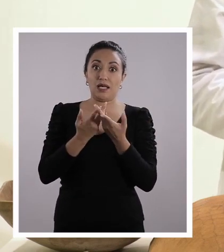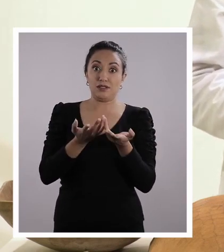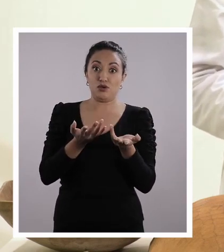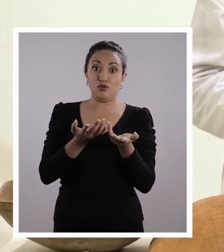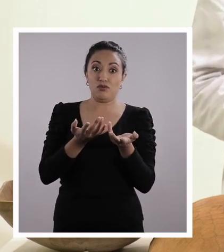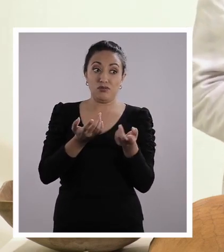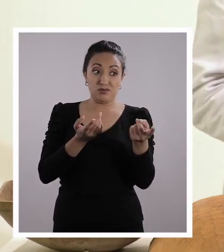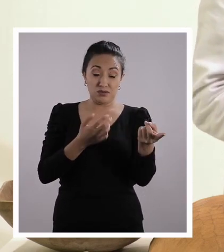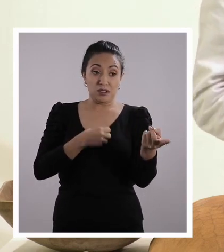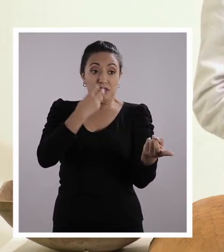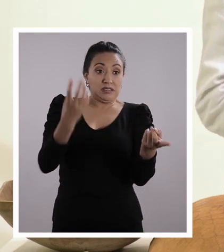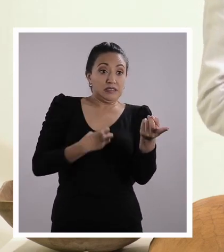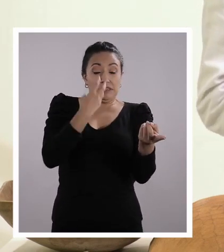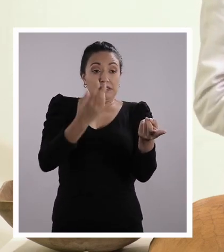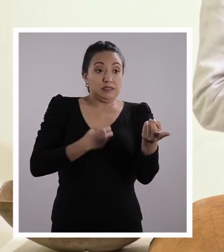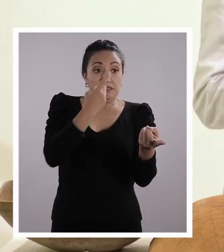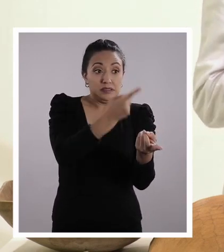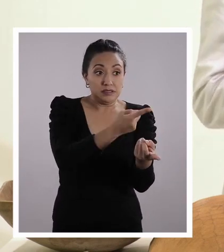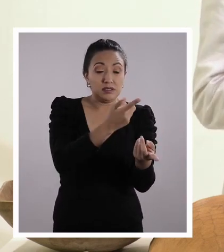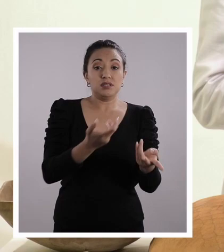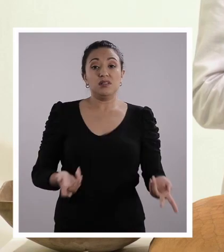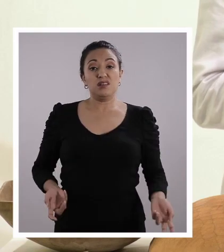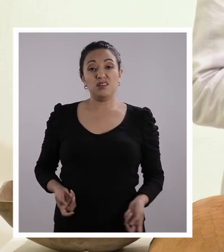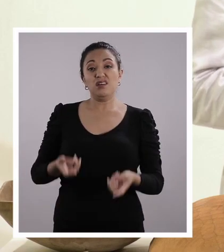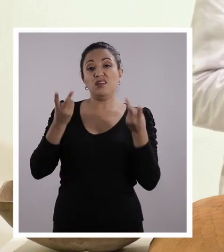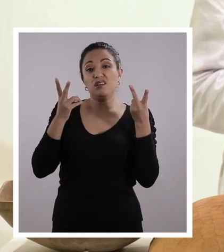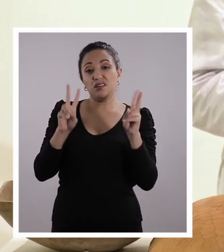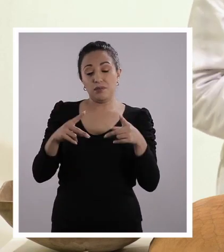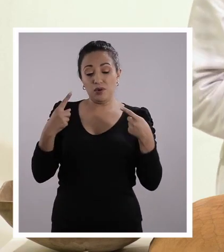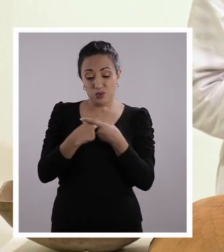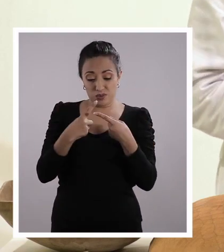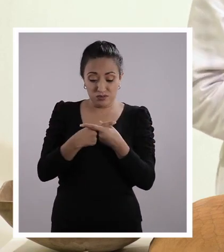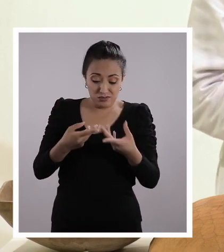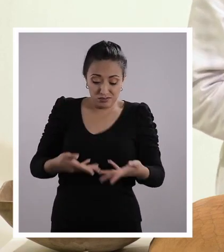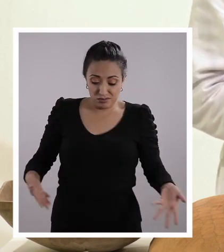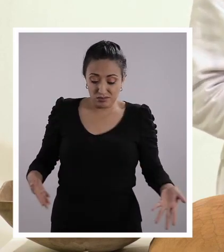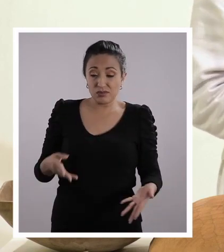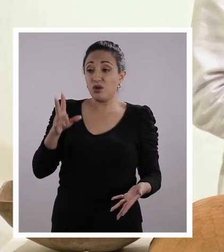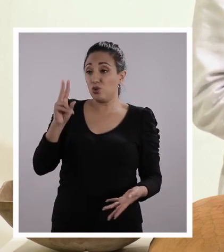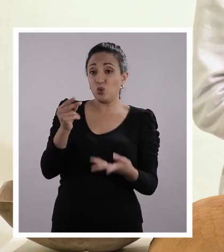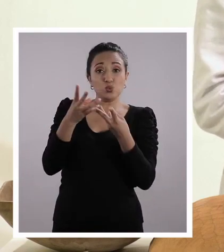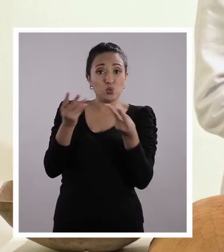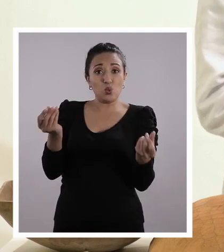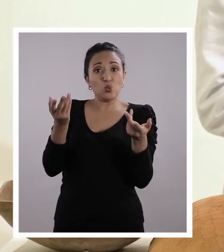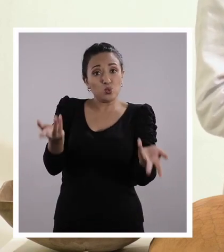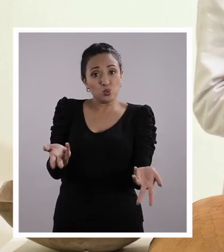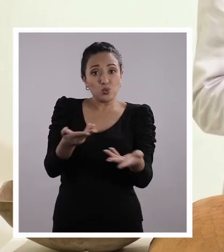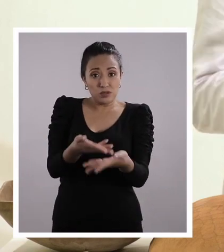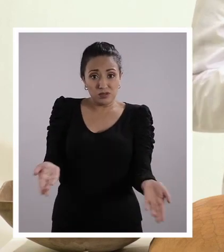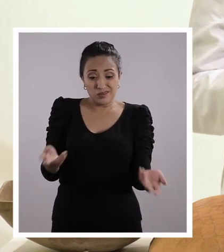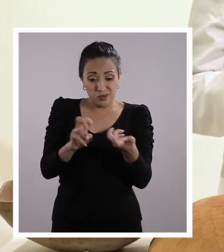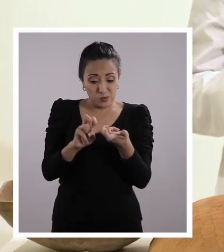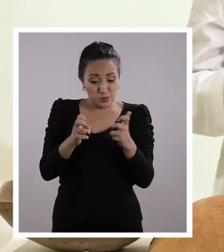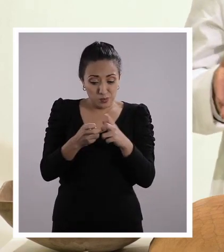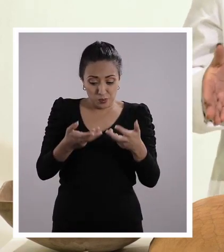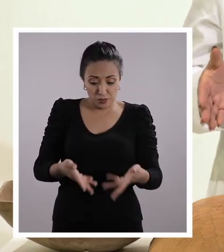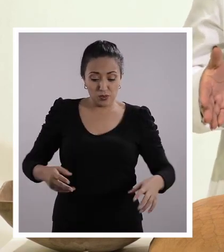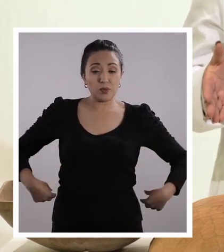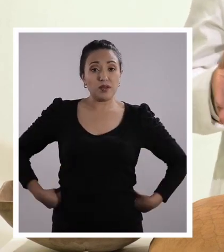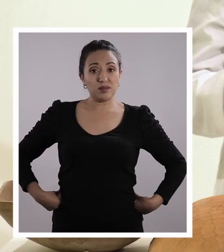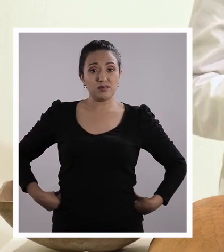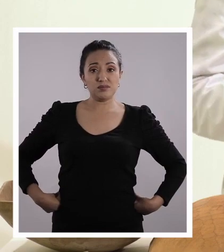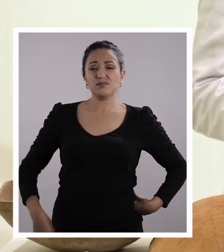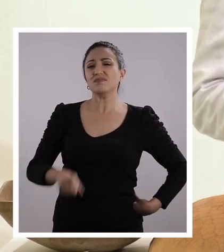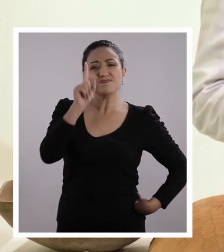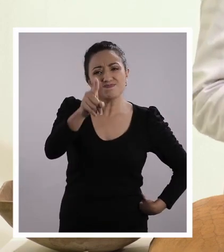conflicto de emociones porque estás desbordado de emociones y también un conflicto porque no encuentras la solución a este problema